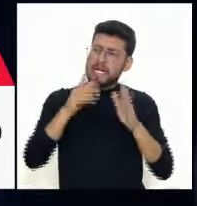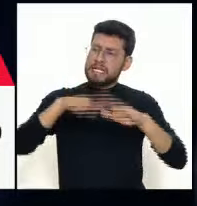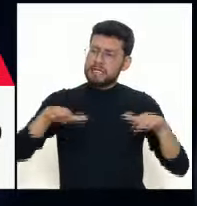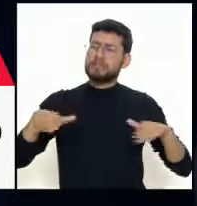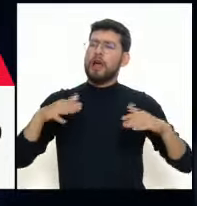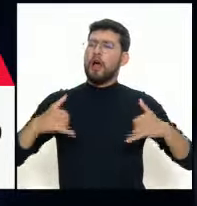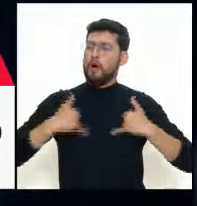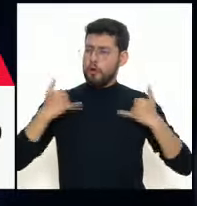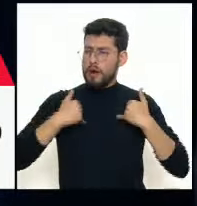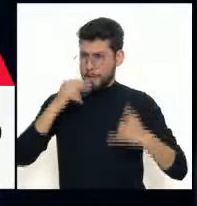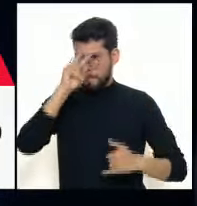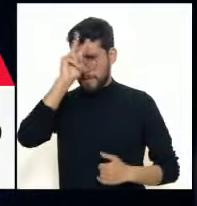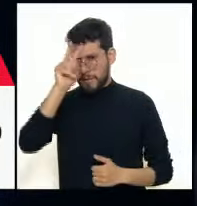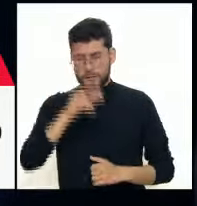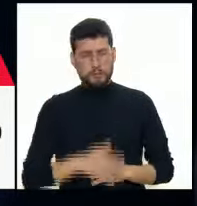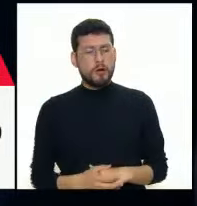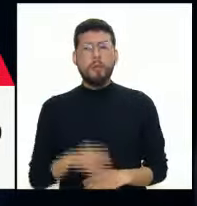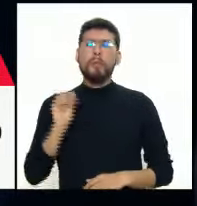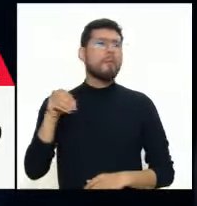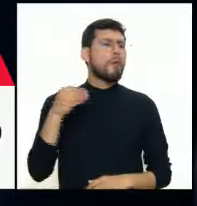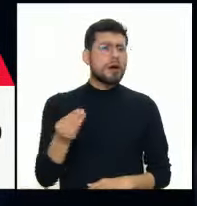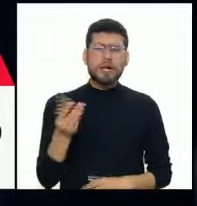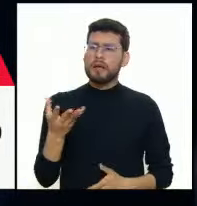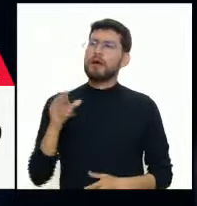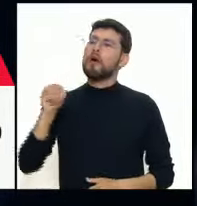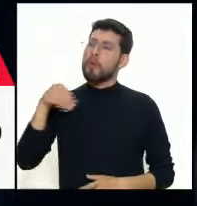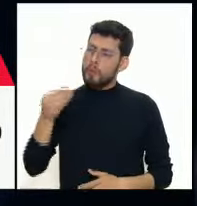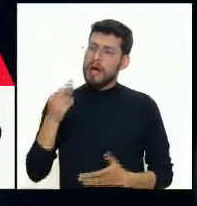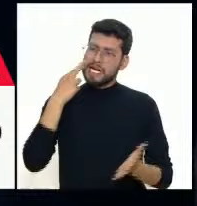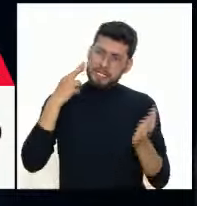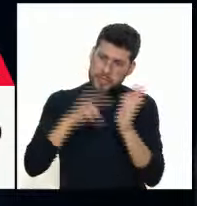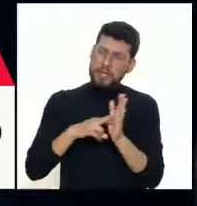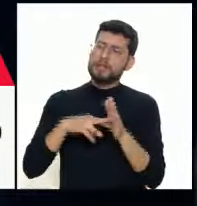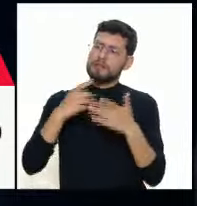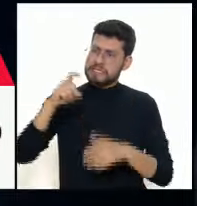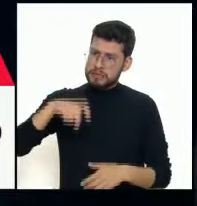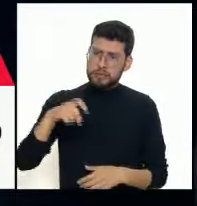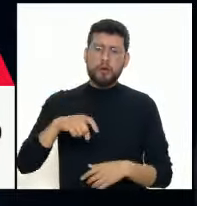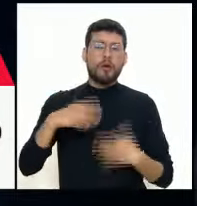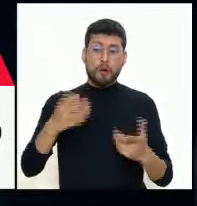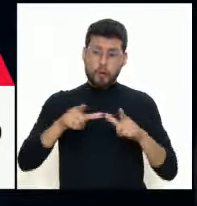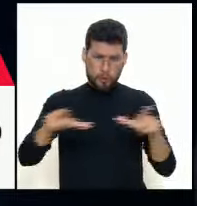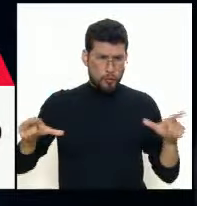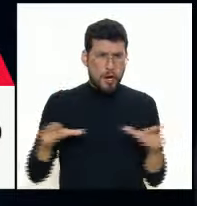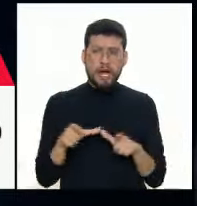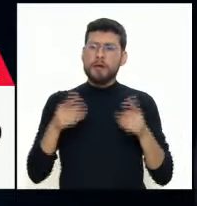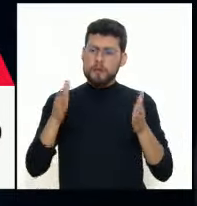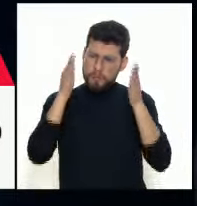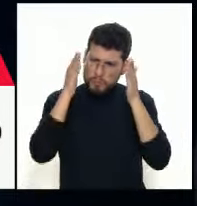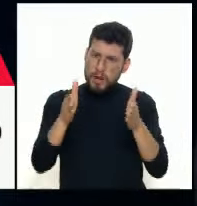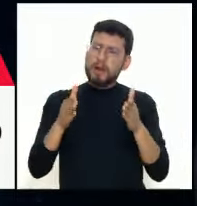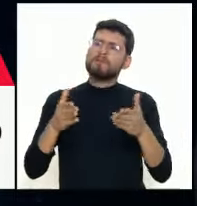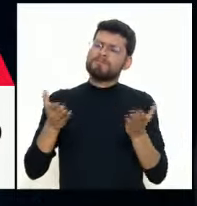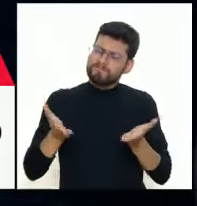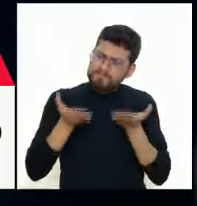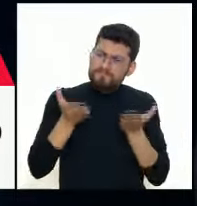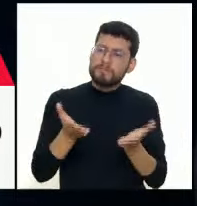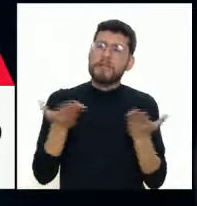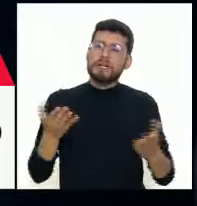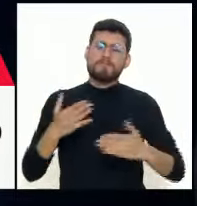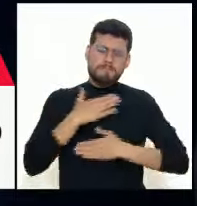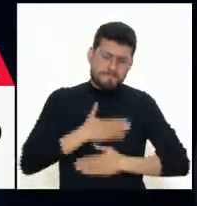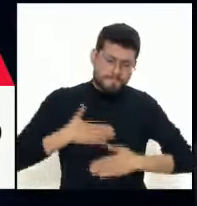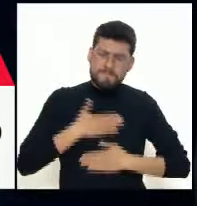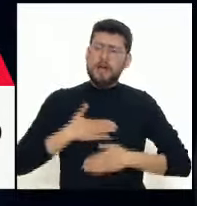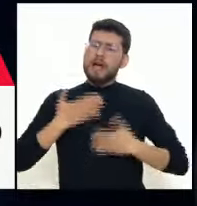niñez y la juventud peruana. ¿Por qué? Porque reconocimos la necesidad de tener un espacio dedicado a fomentar,